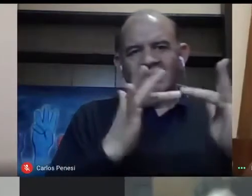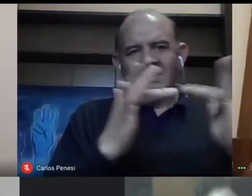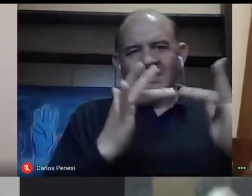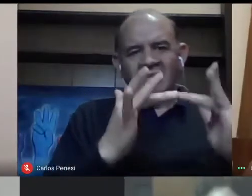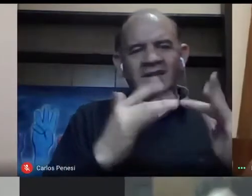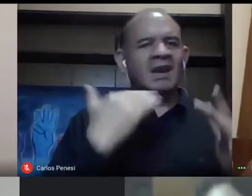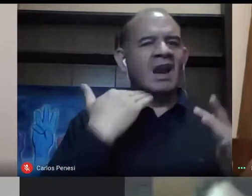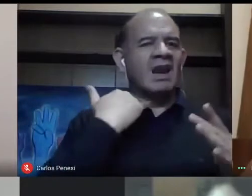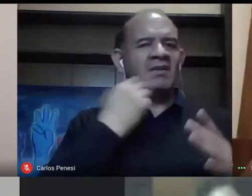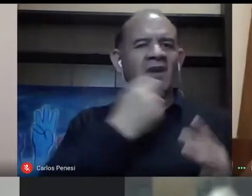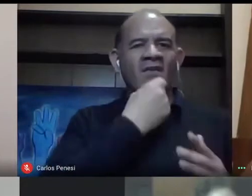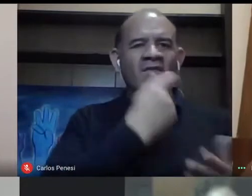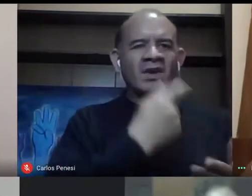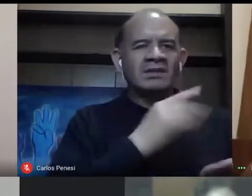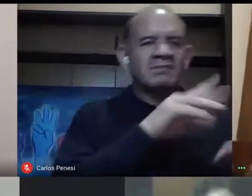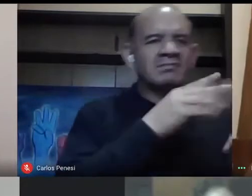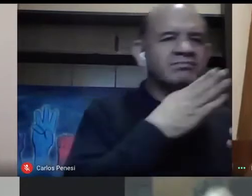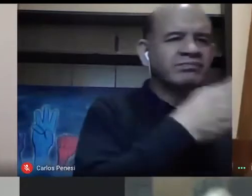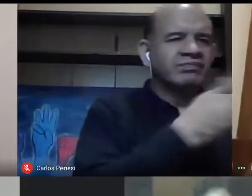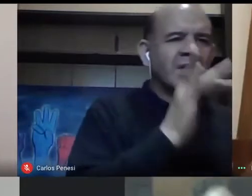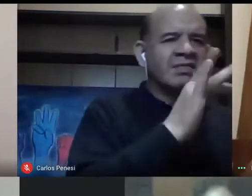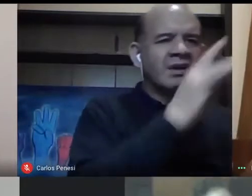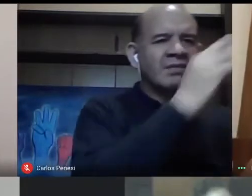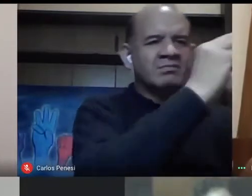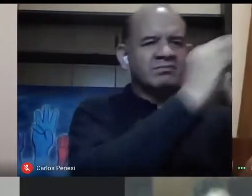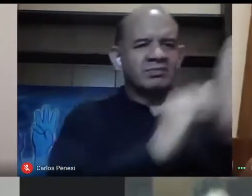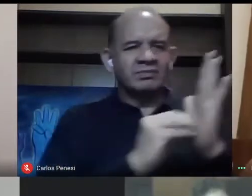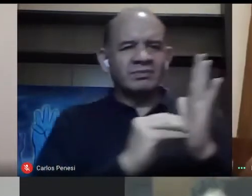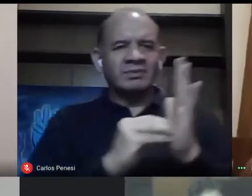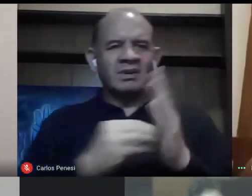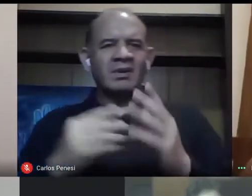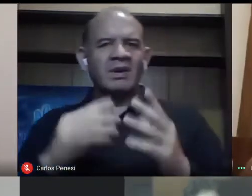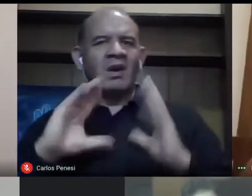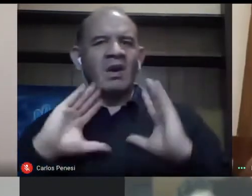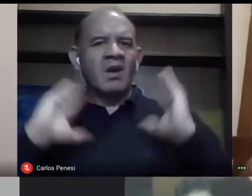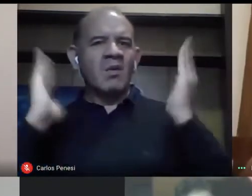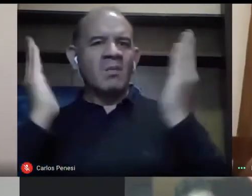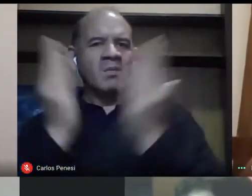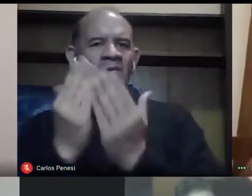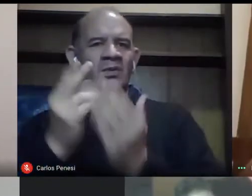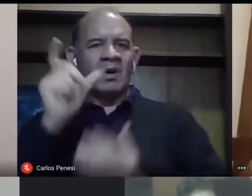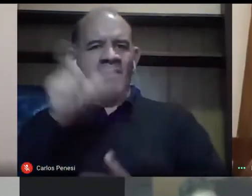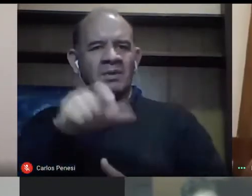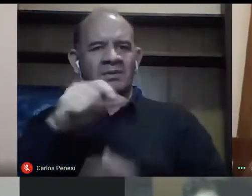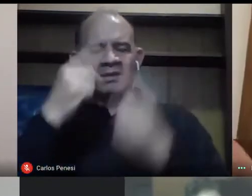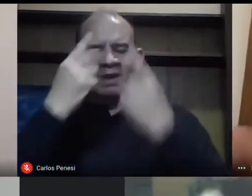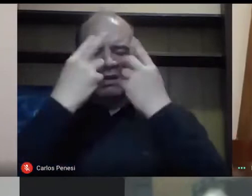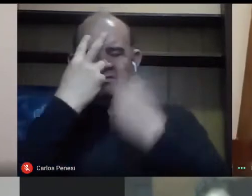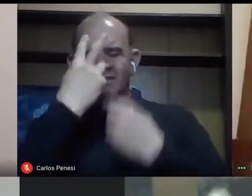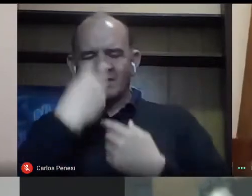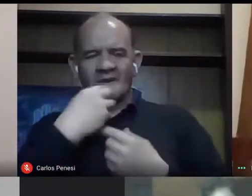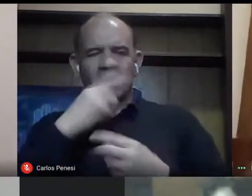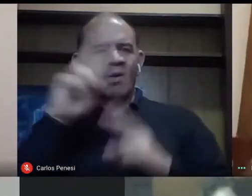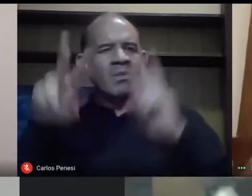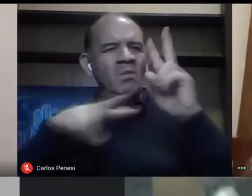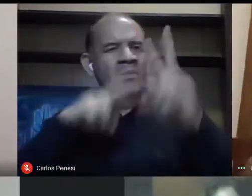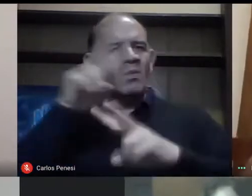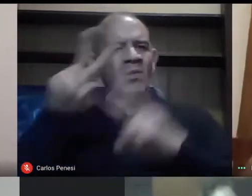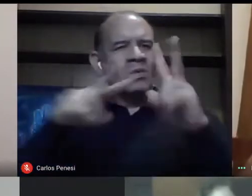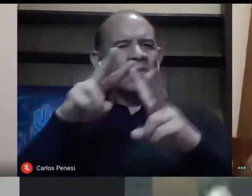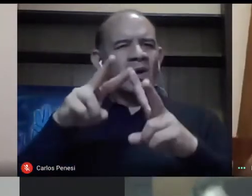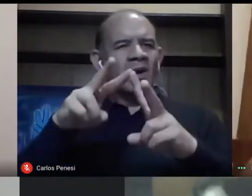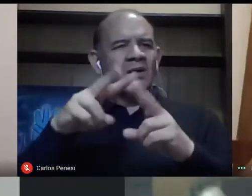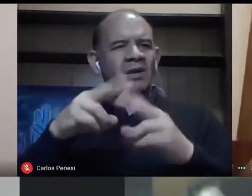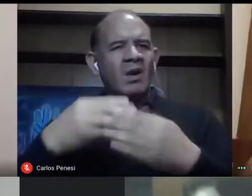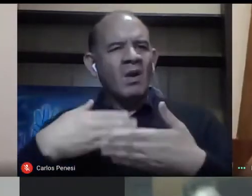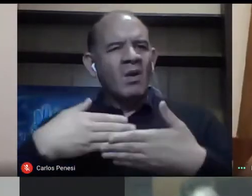accesibles. Nos contactaron de la Unión Mundial de Ciegos, que justamente estaba buscando impulsar